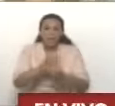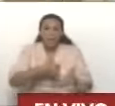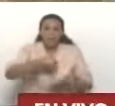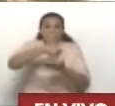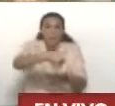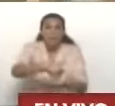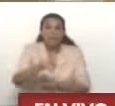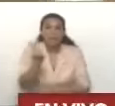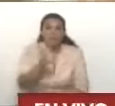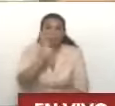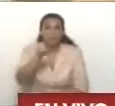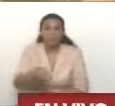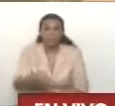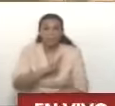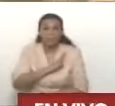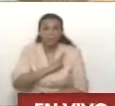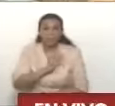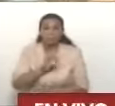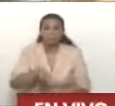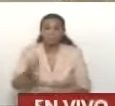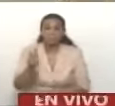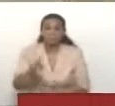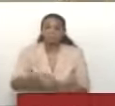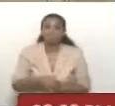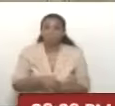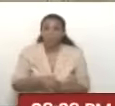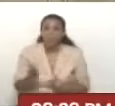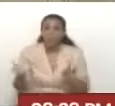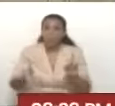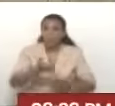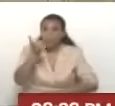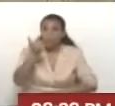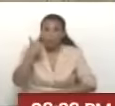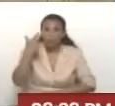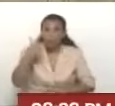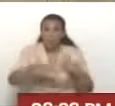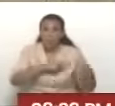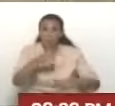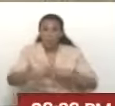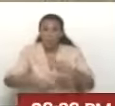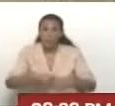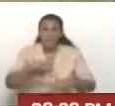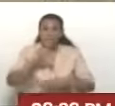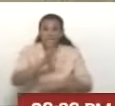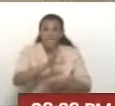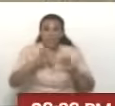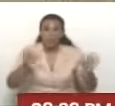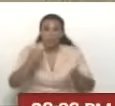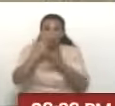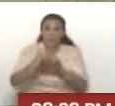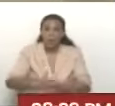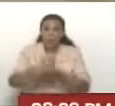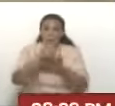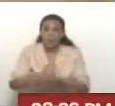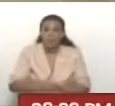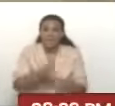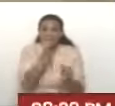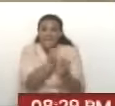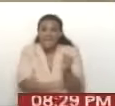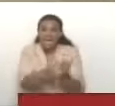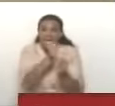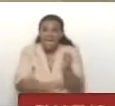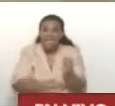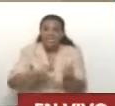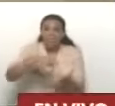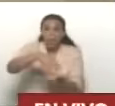premios venezolanos también, y hemos logrado tener una producción de 18 toneladas semanal de queso y